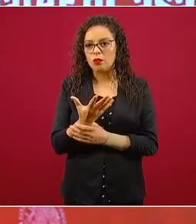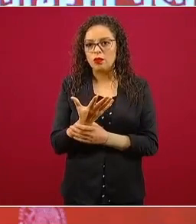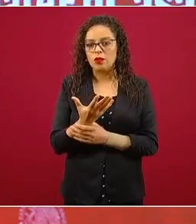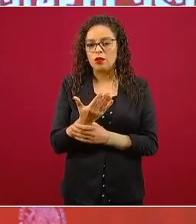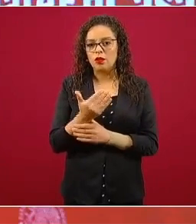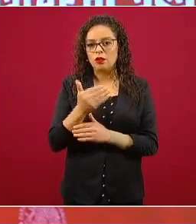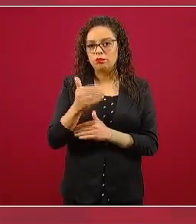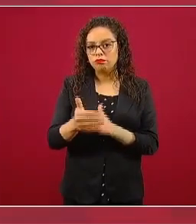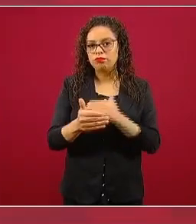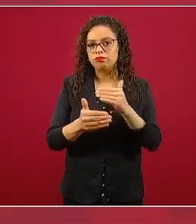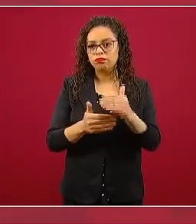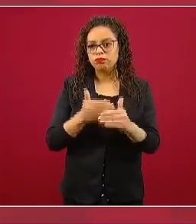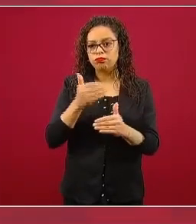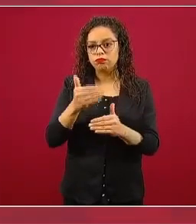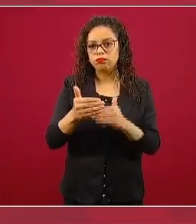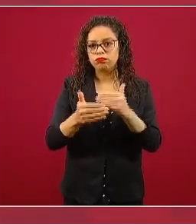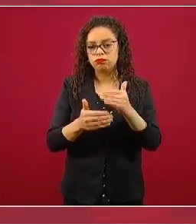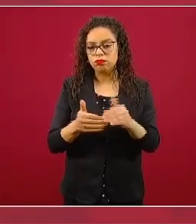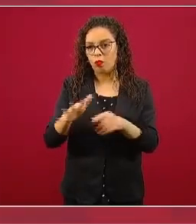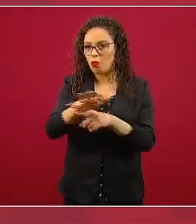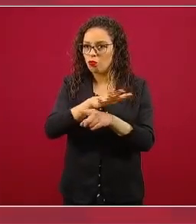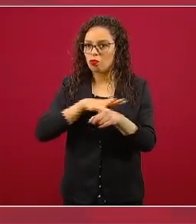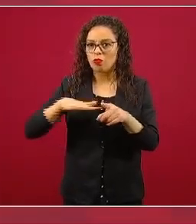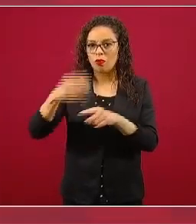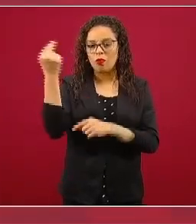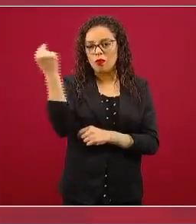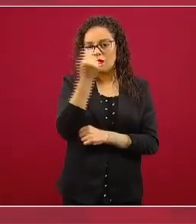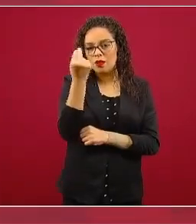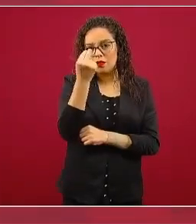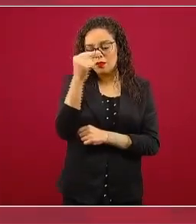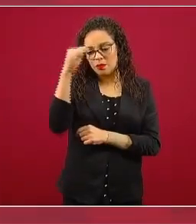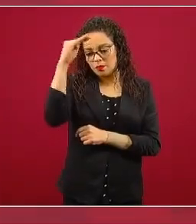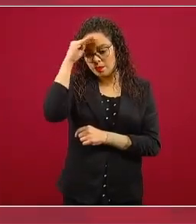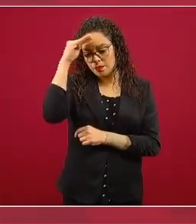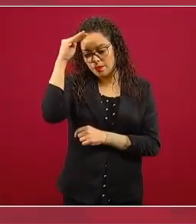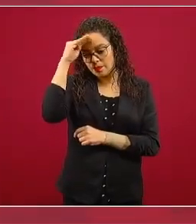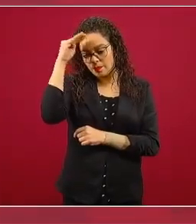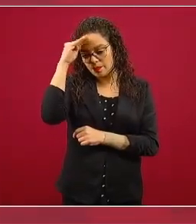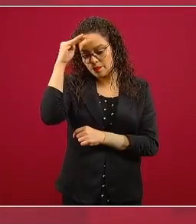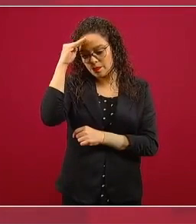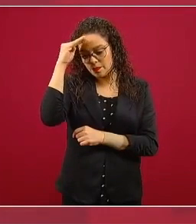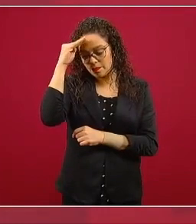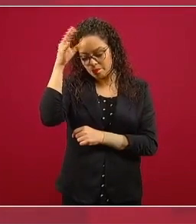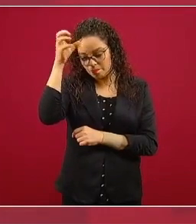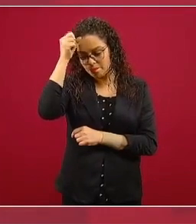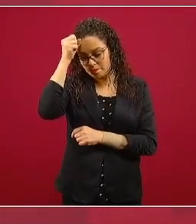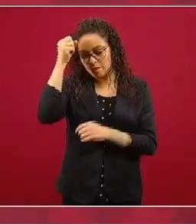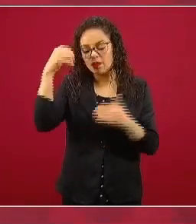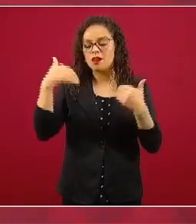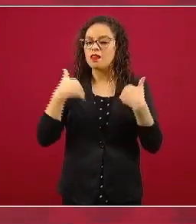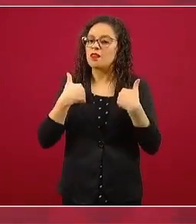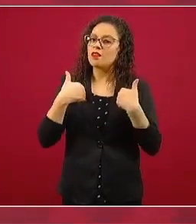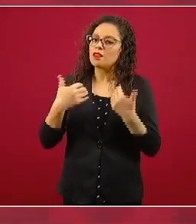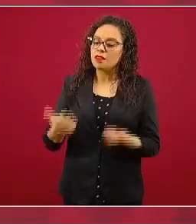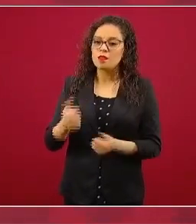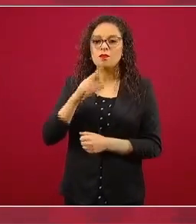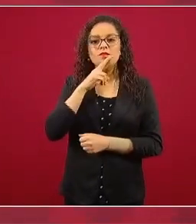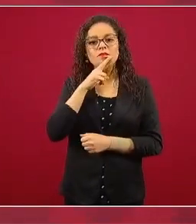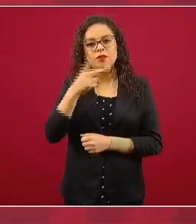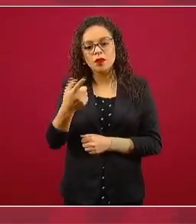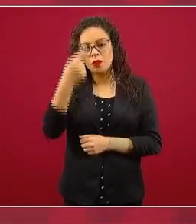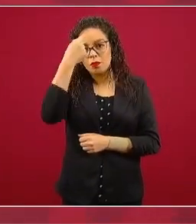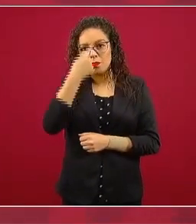cada vez más conciencia en los ciudadanos, en la defensa de